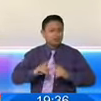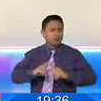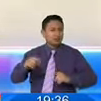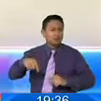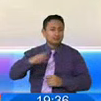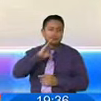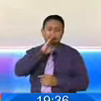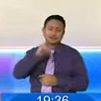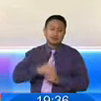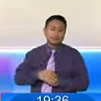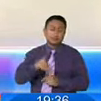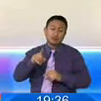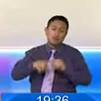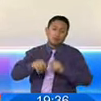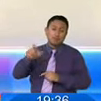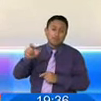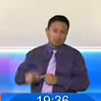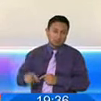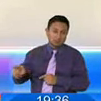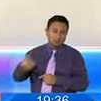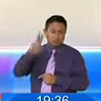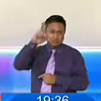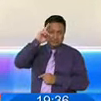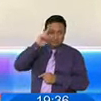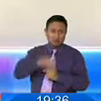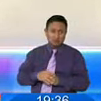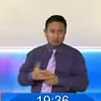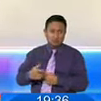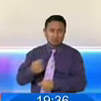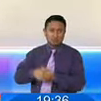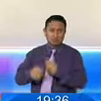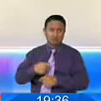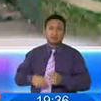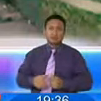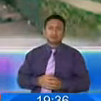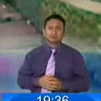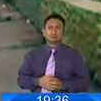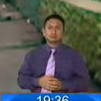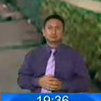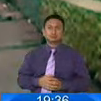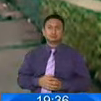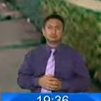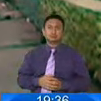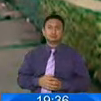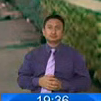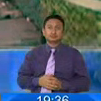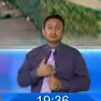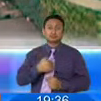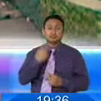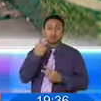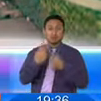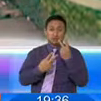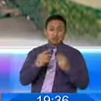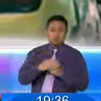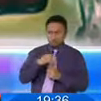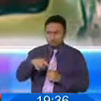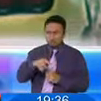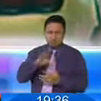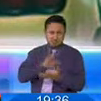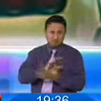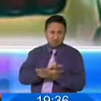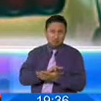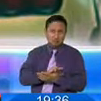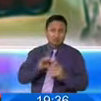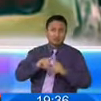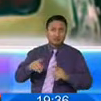hay determinadas personas que rayan con lo que se viene haciendo, ¿no? Visitamos el lugar y parece un sitio tranquilo, aunque